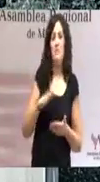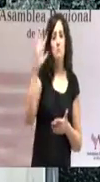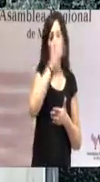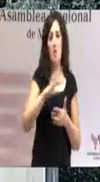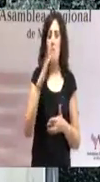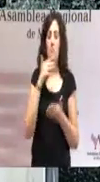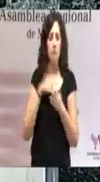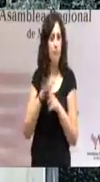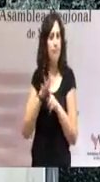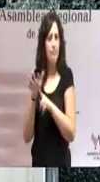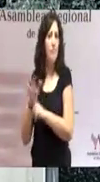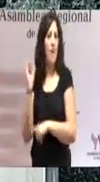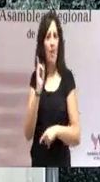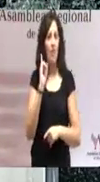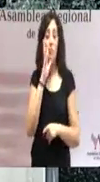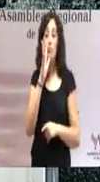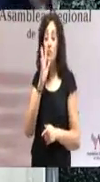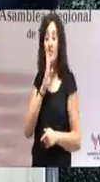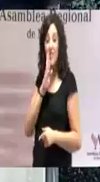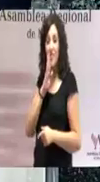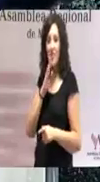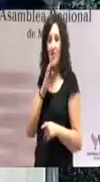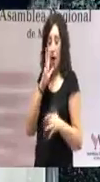innegable. Y por eso el Gobierno que represento